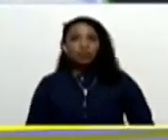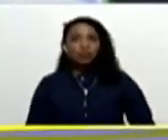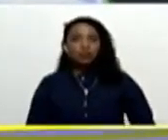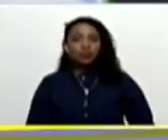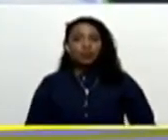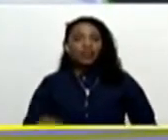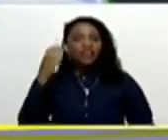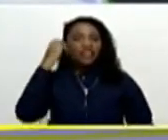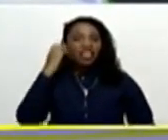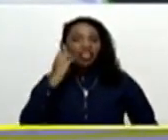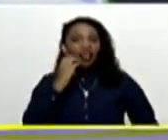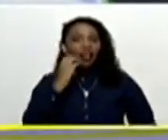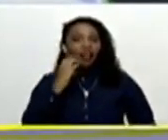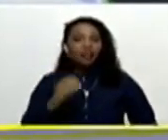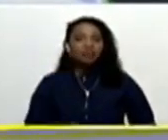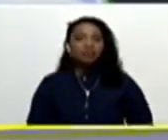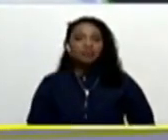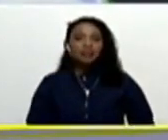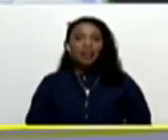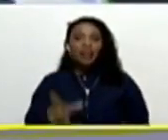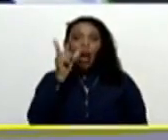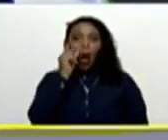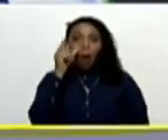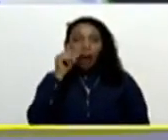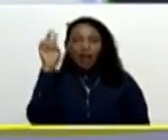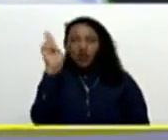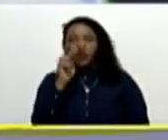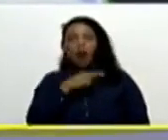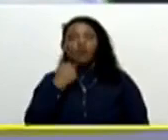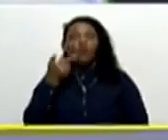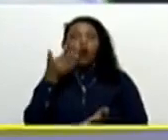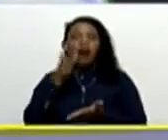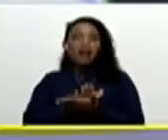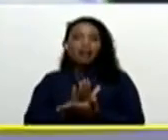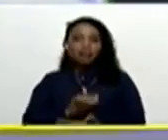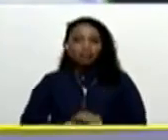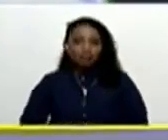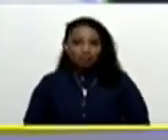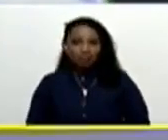Fidel, de los hombres que nunca mueren.